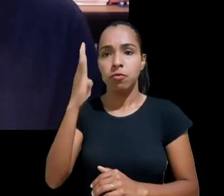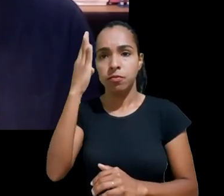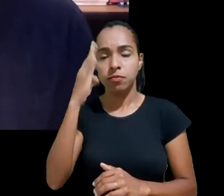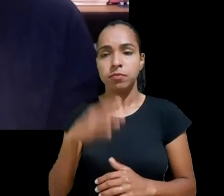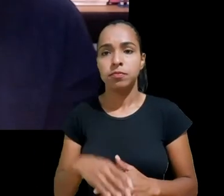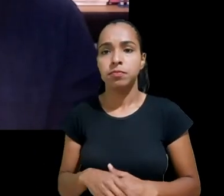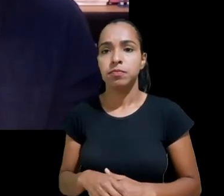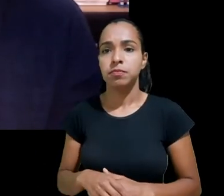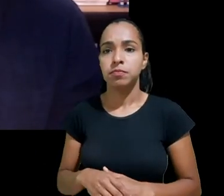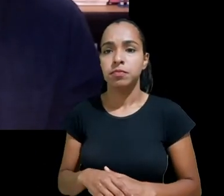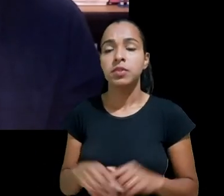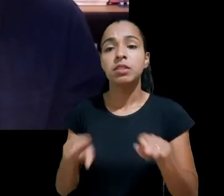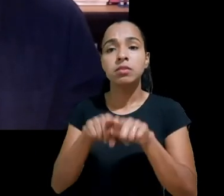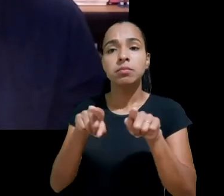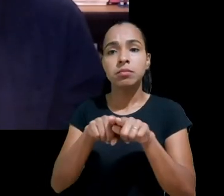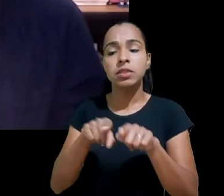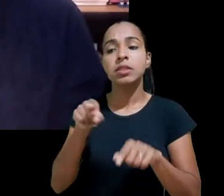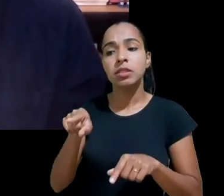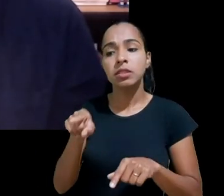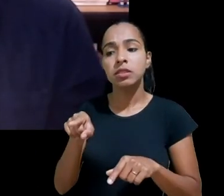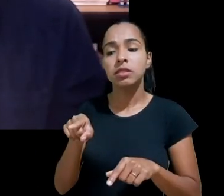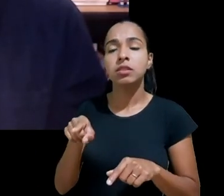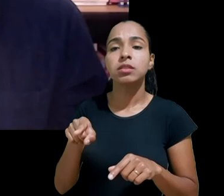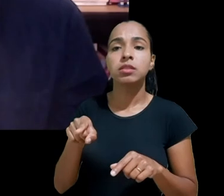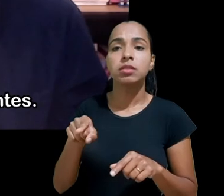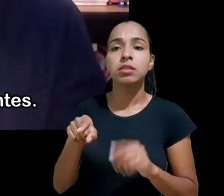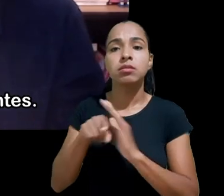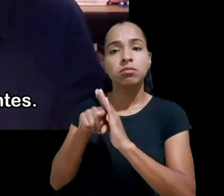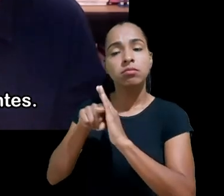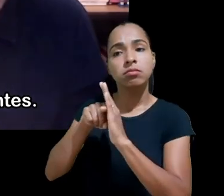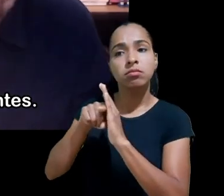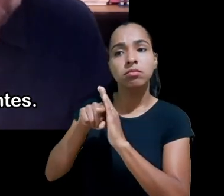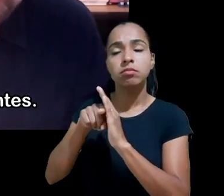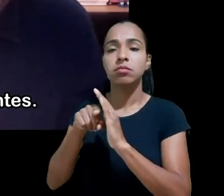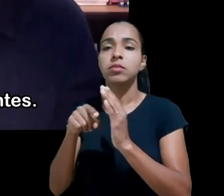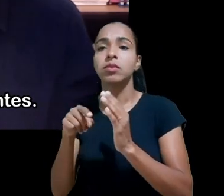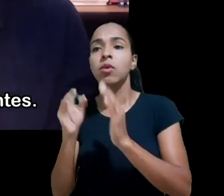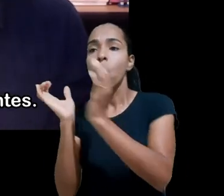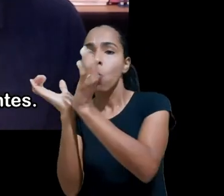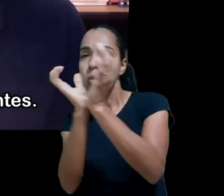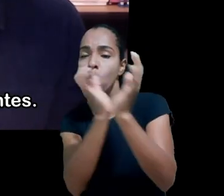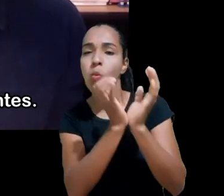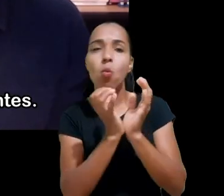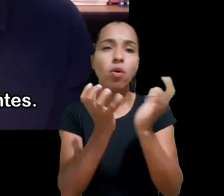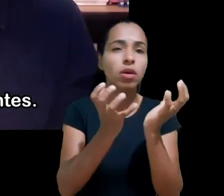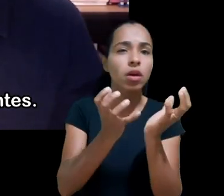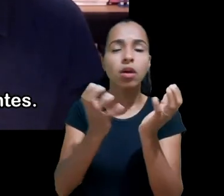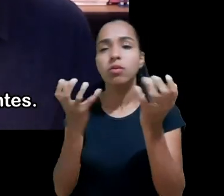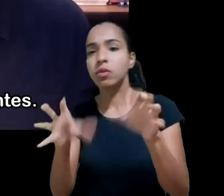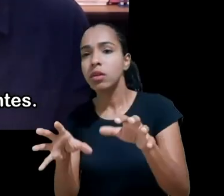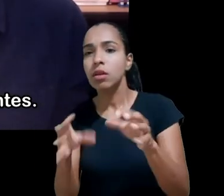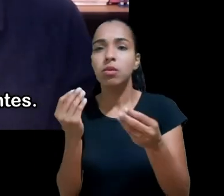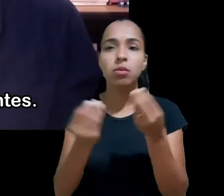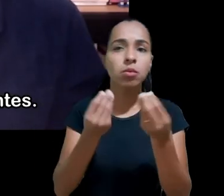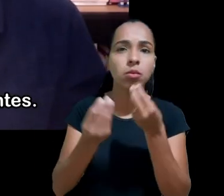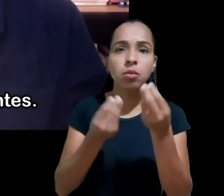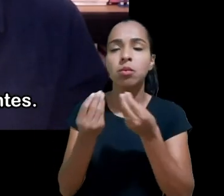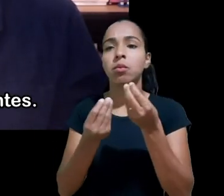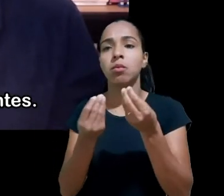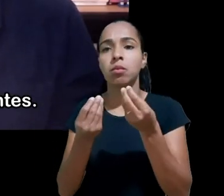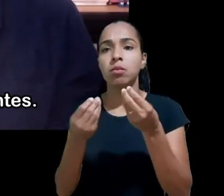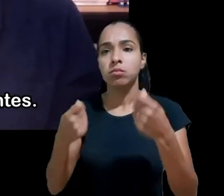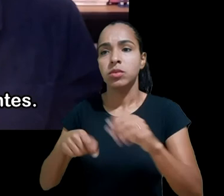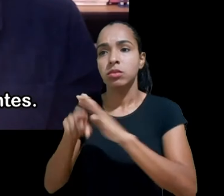considerar los intereses y visiones de grupos subrepresentados y hace una especificación en especial a niños